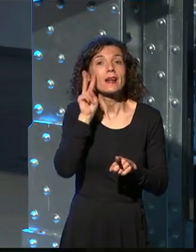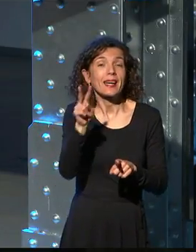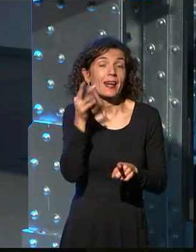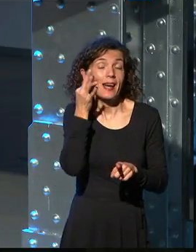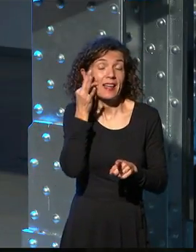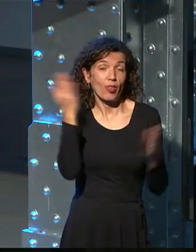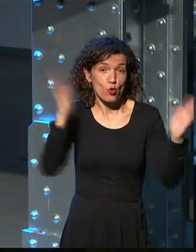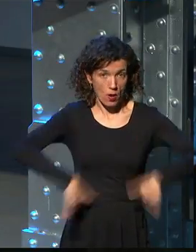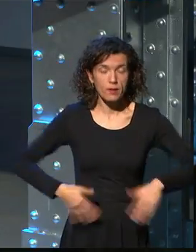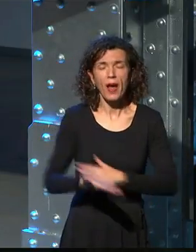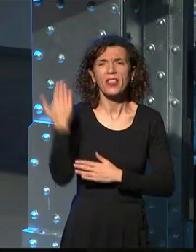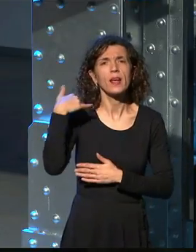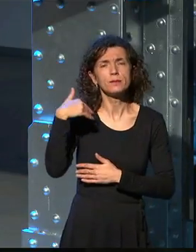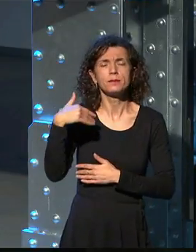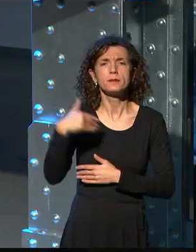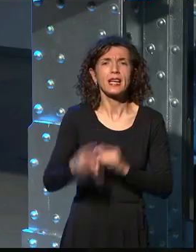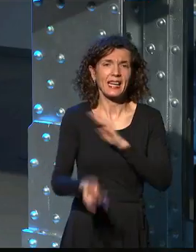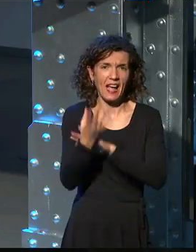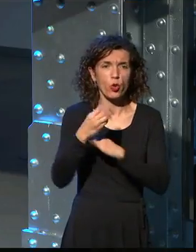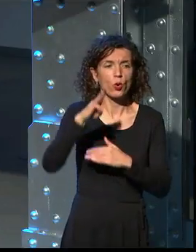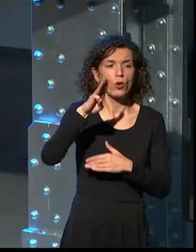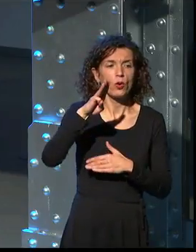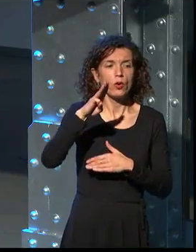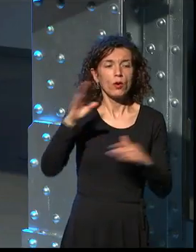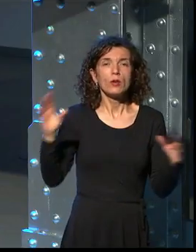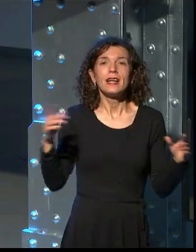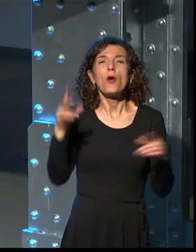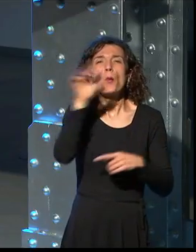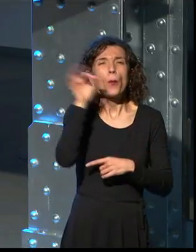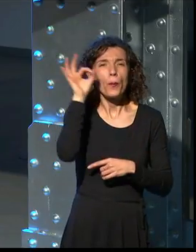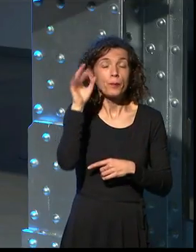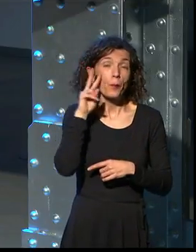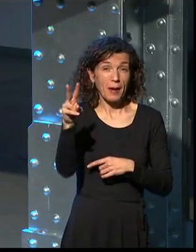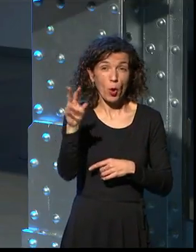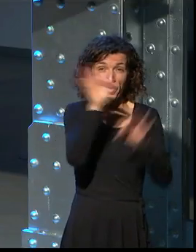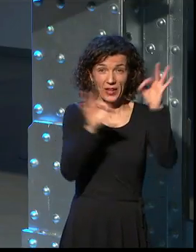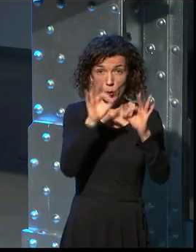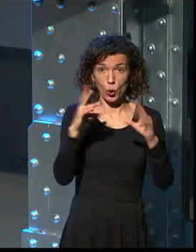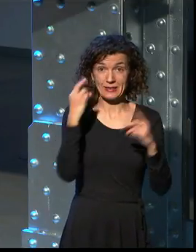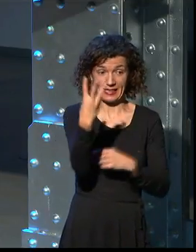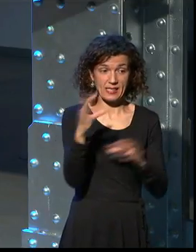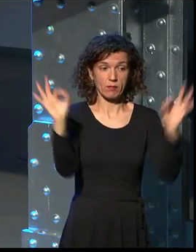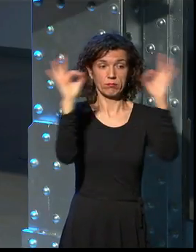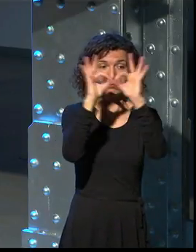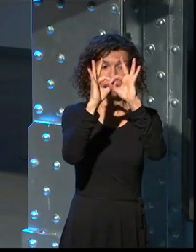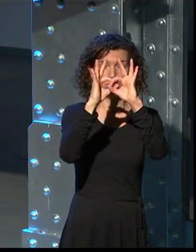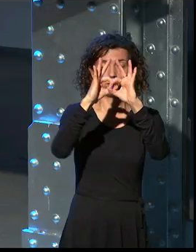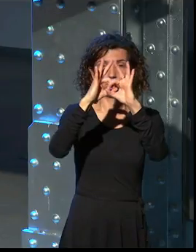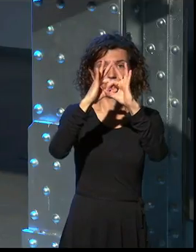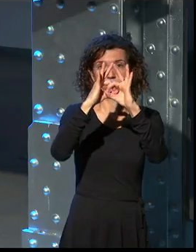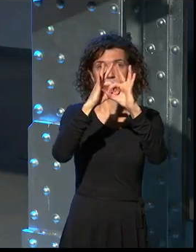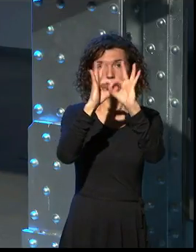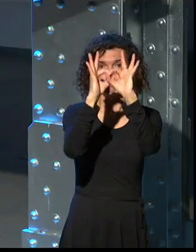creada por Peter Sill hace algunos años. Aquí lo que vemos son 3 círculos que están solapados en el centro como